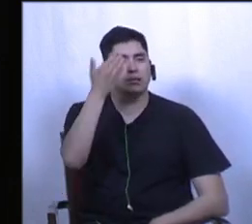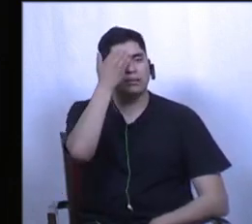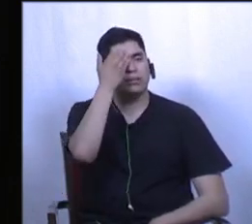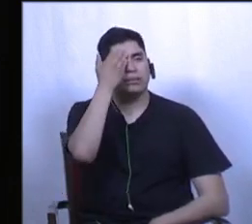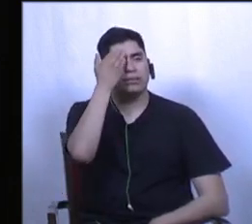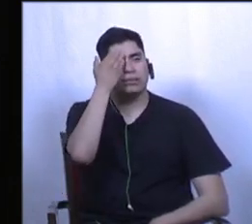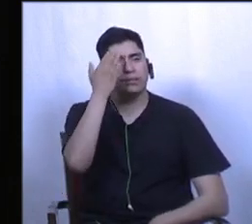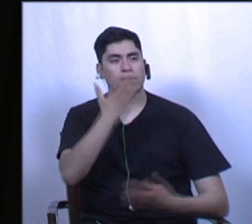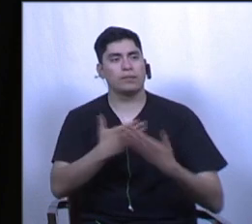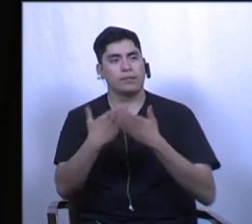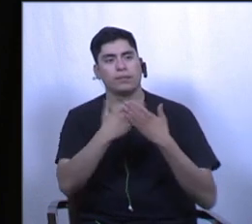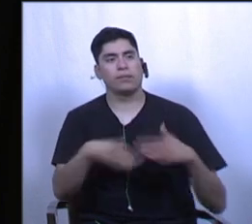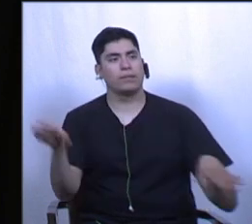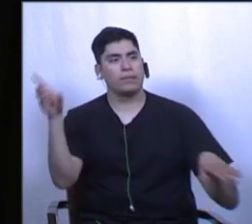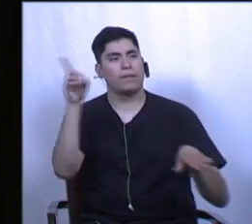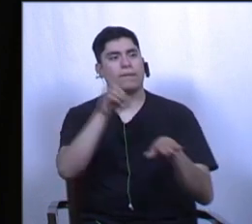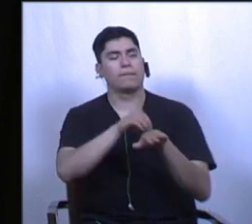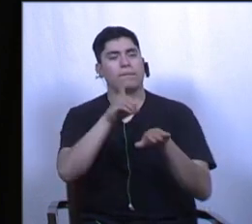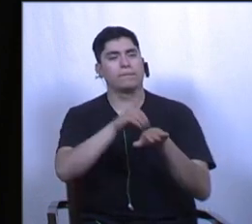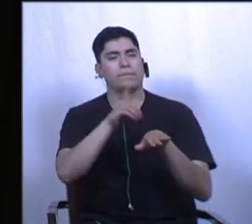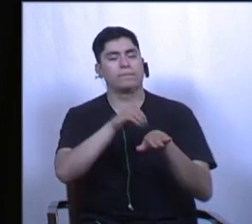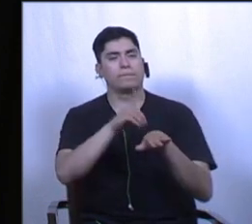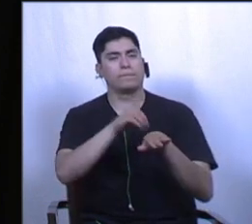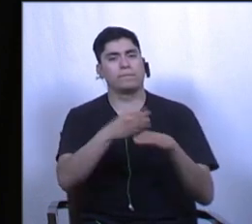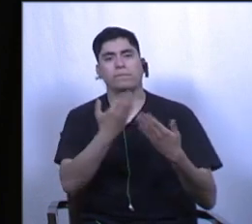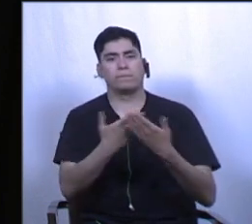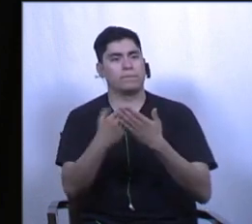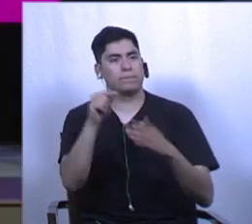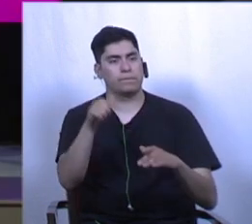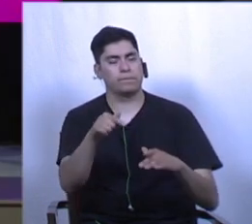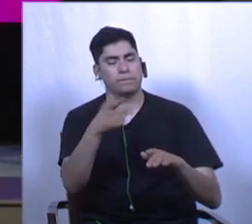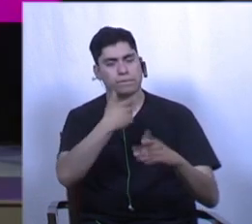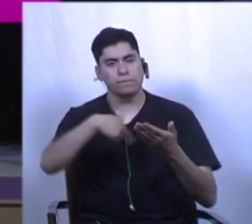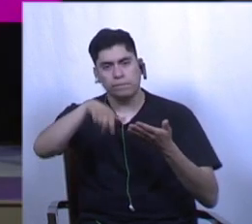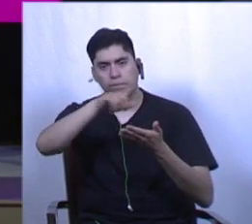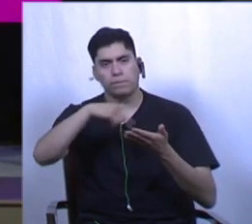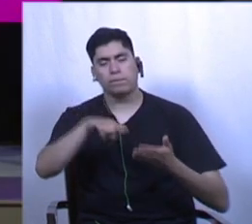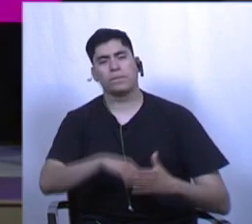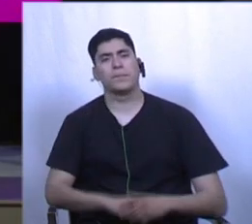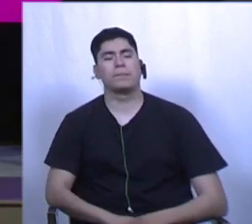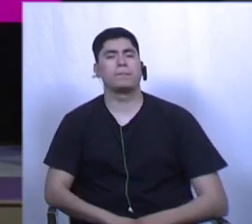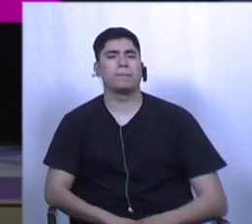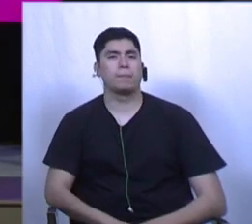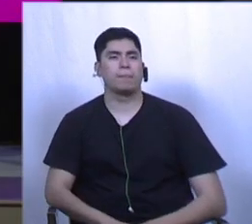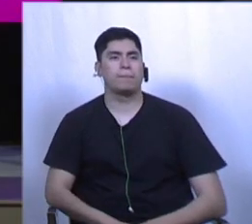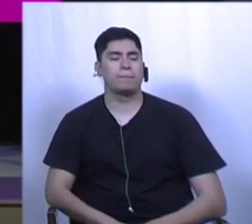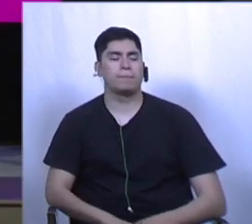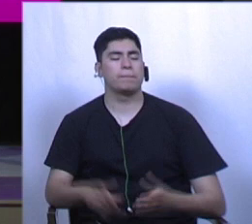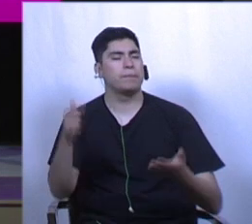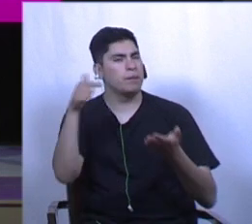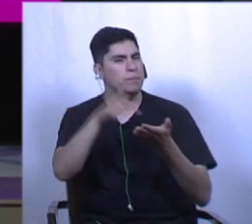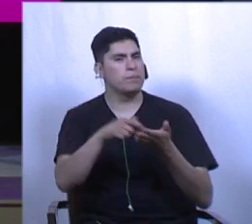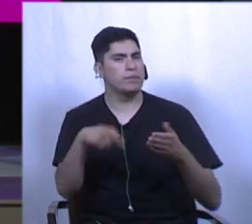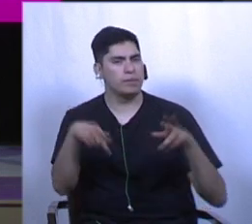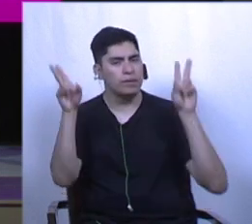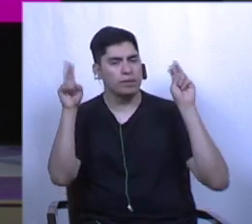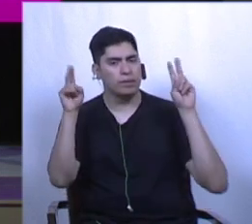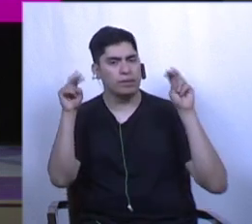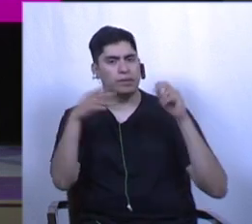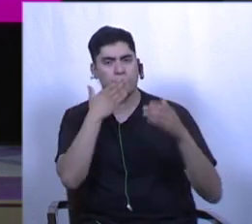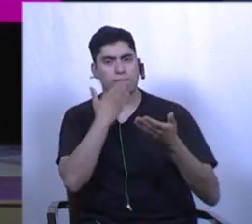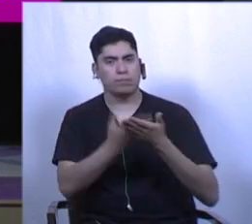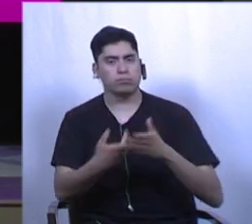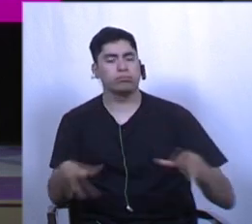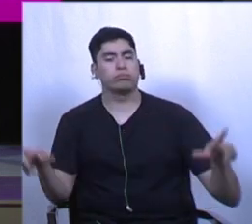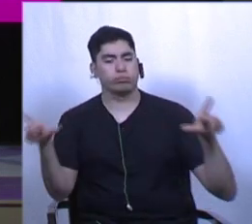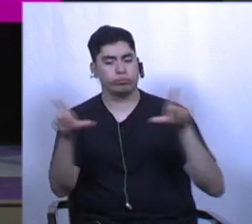estudiantes de doctorado y están estudiando esta área, nadie estuviese pendiente de este tema, especialmente cuando estuviera en la portada